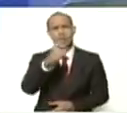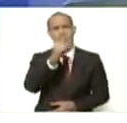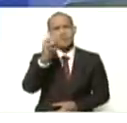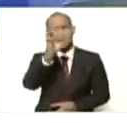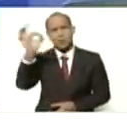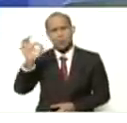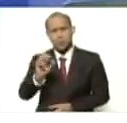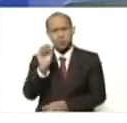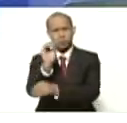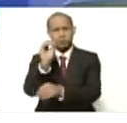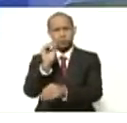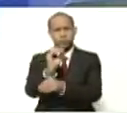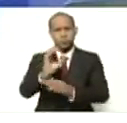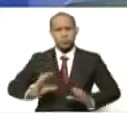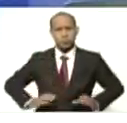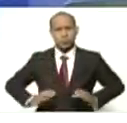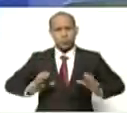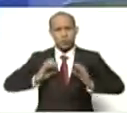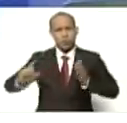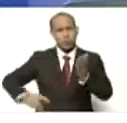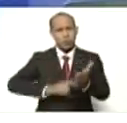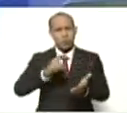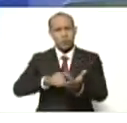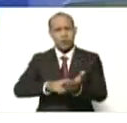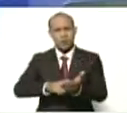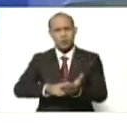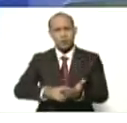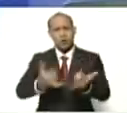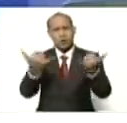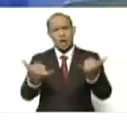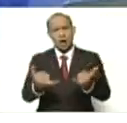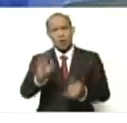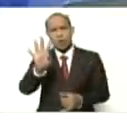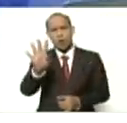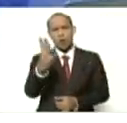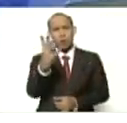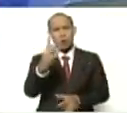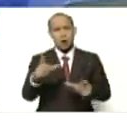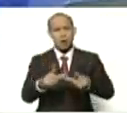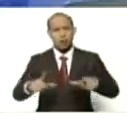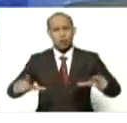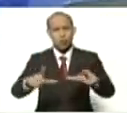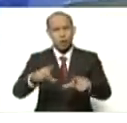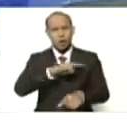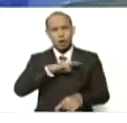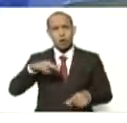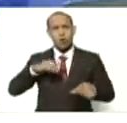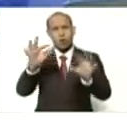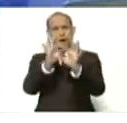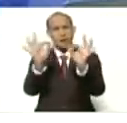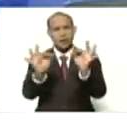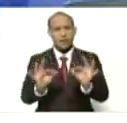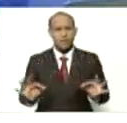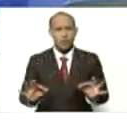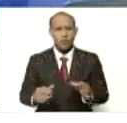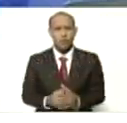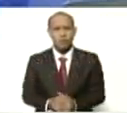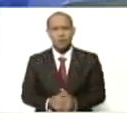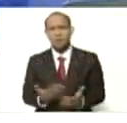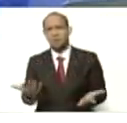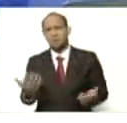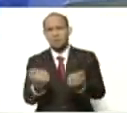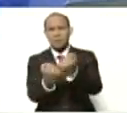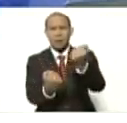inmunidad ahora en cuarto lugar nuestro nuestro método se basa en